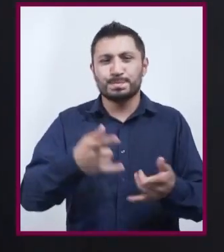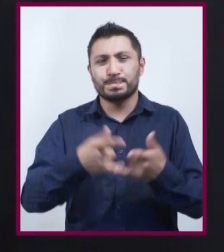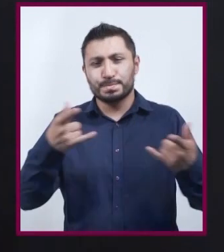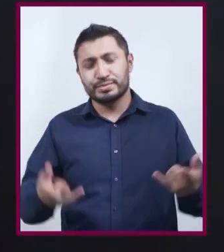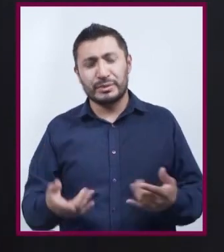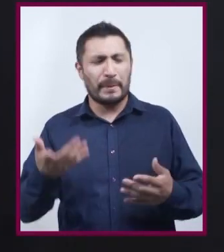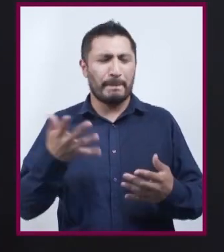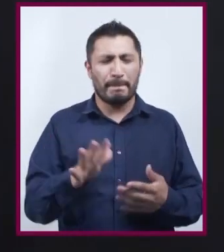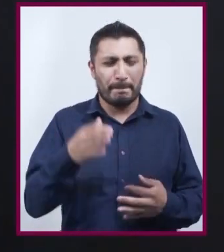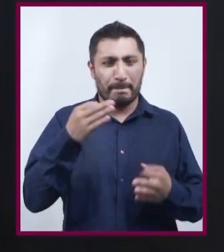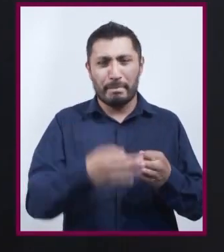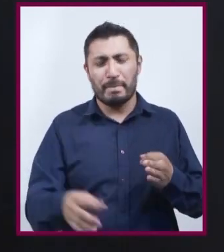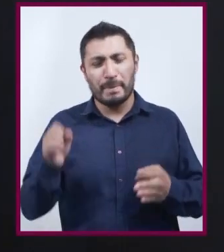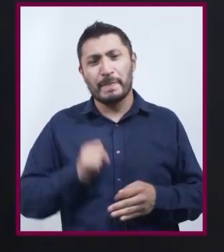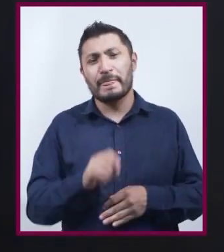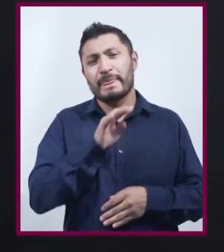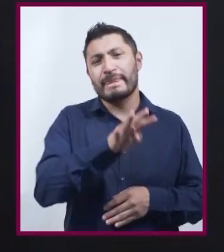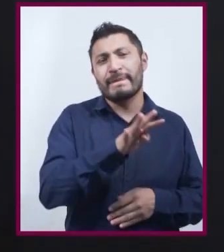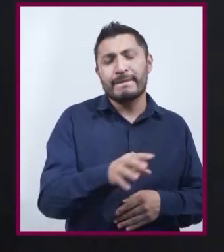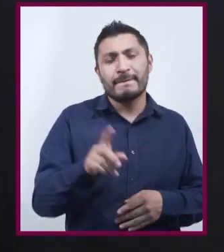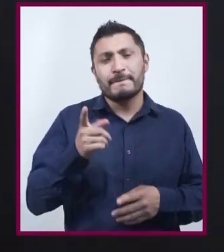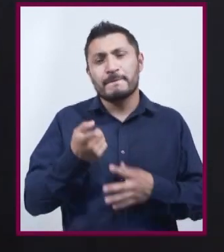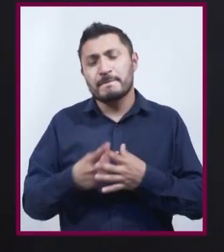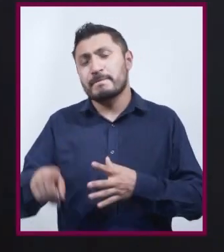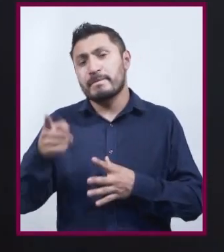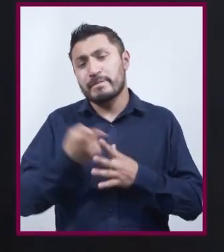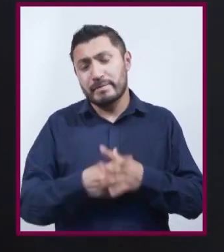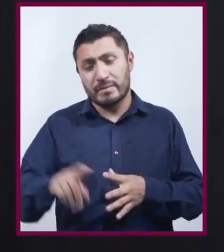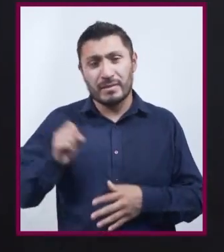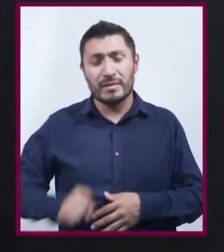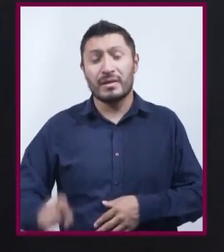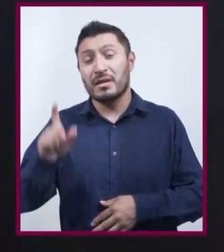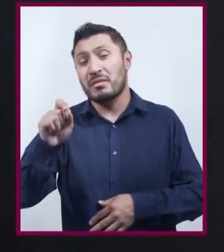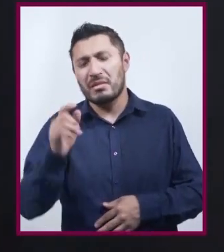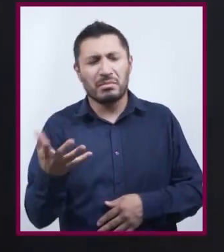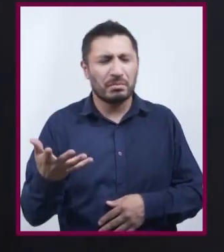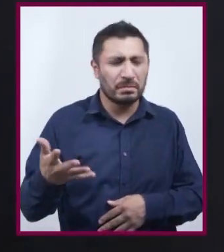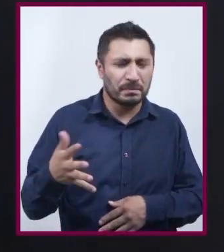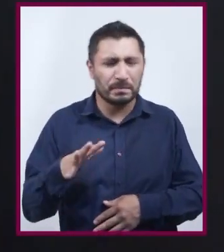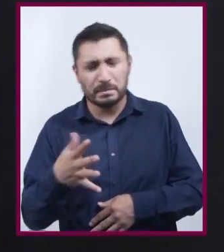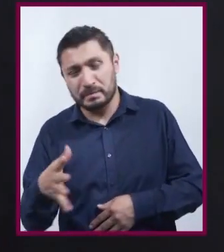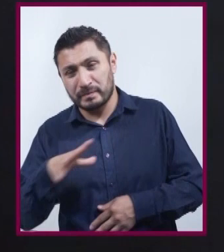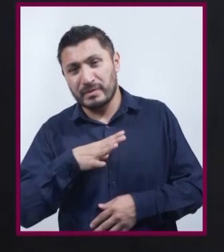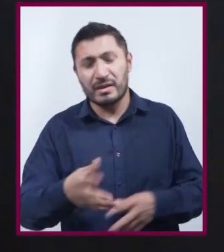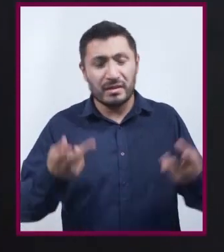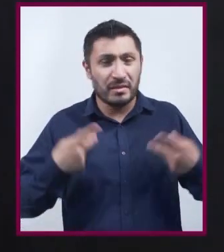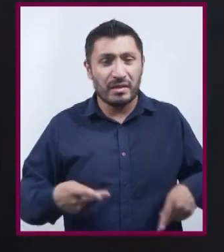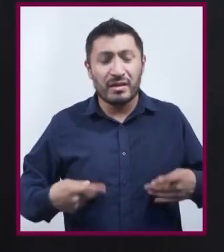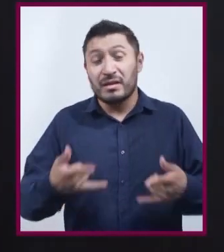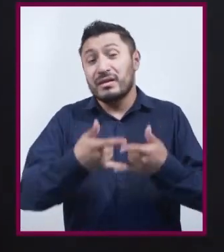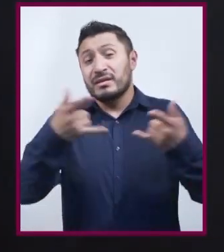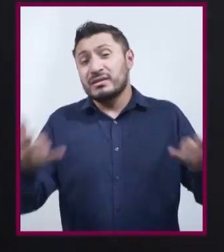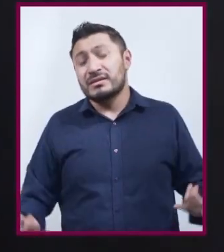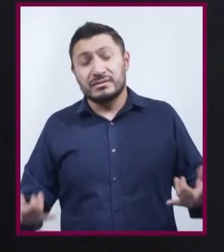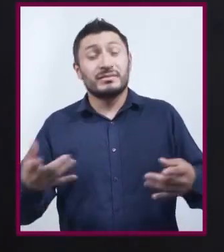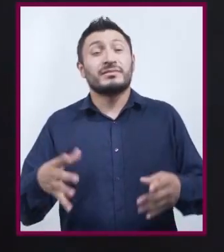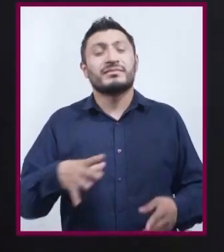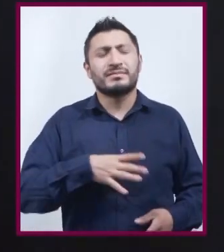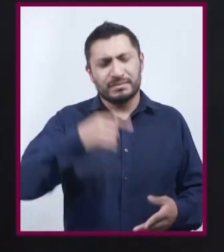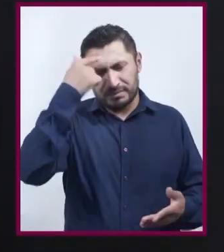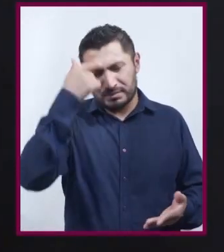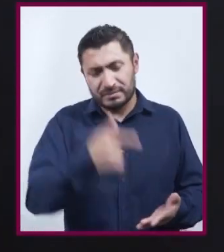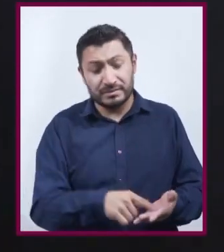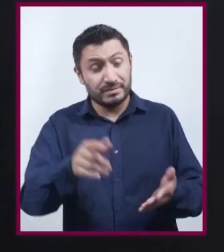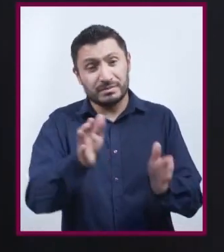vez de ahí que en un momento de la historia, finales del siglo XIX y principios del siglo XX principalmente, un sector de